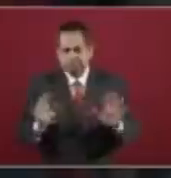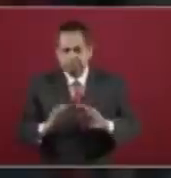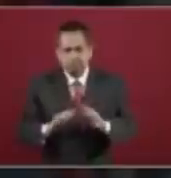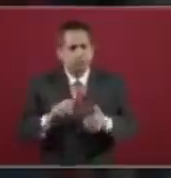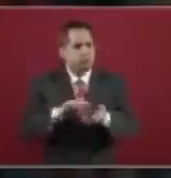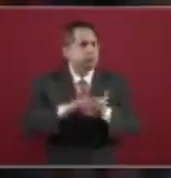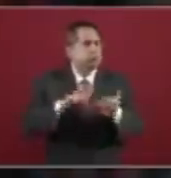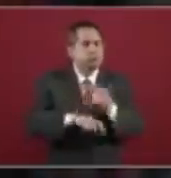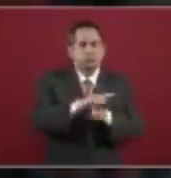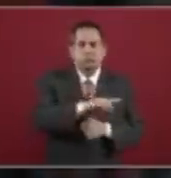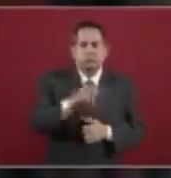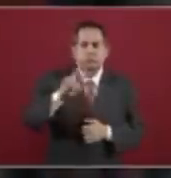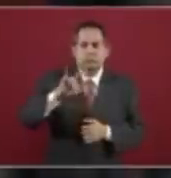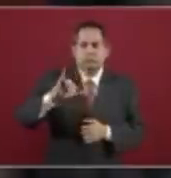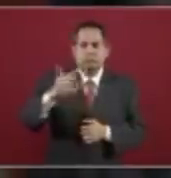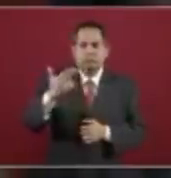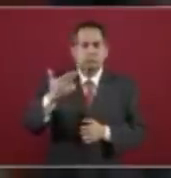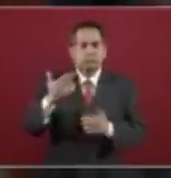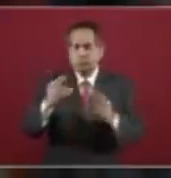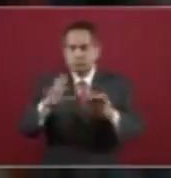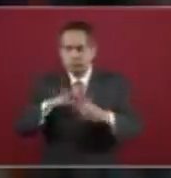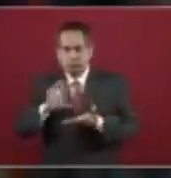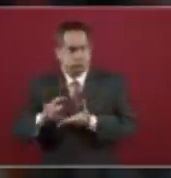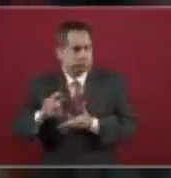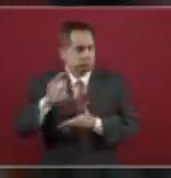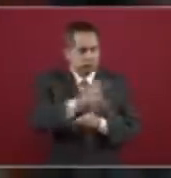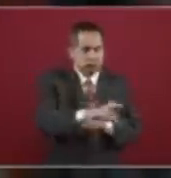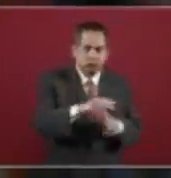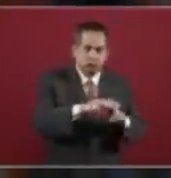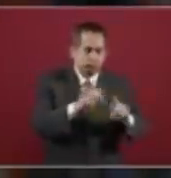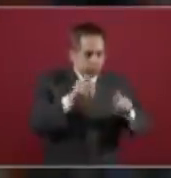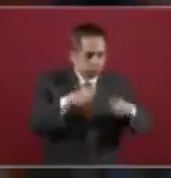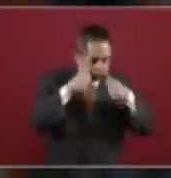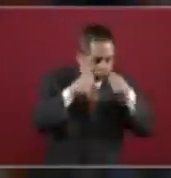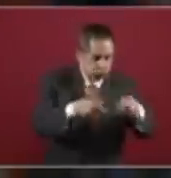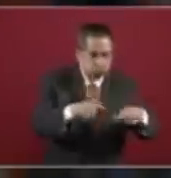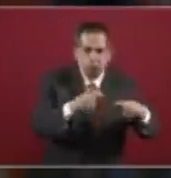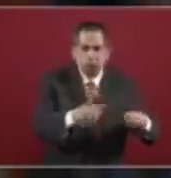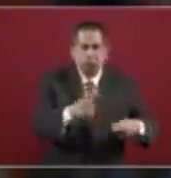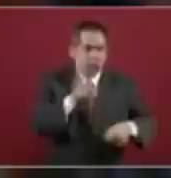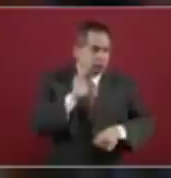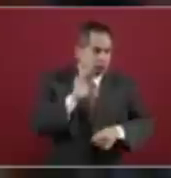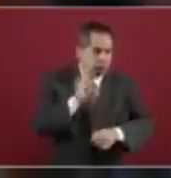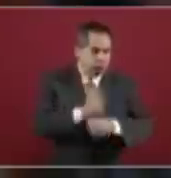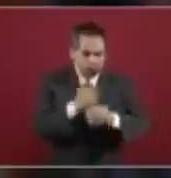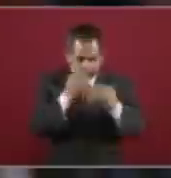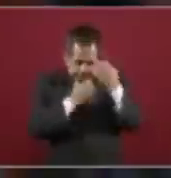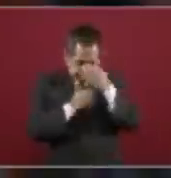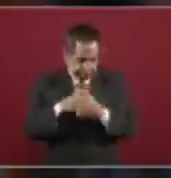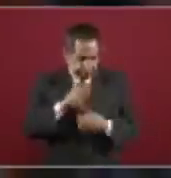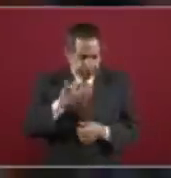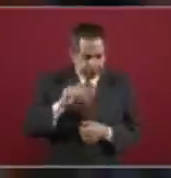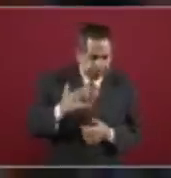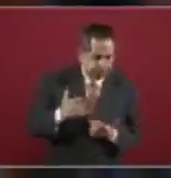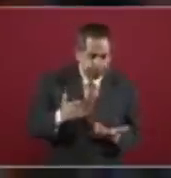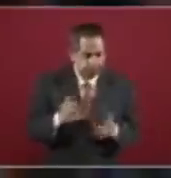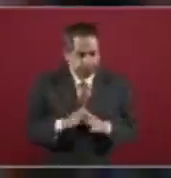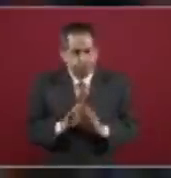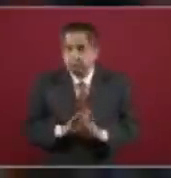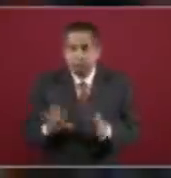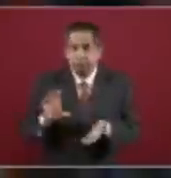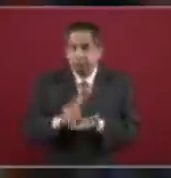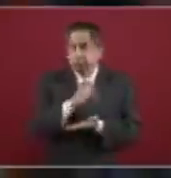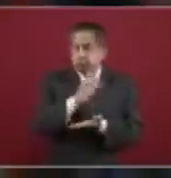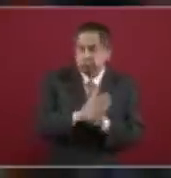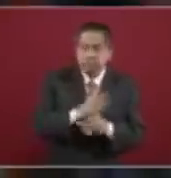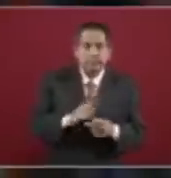VIH sin los fondos adecuados para brindar servicios de detección y prevención. Al mismo tiempo, el